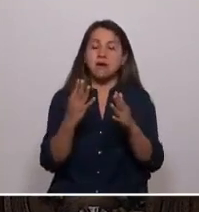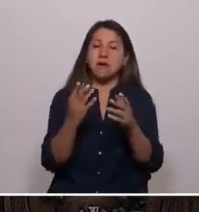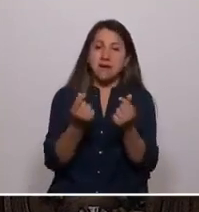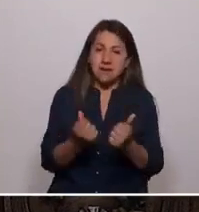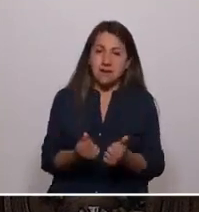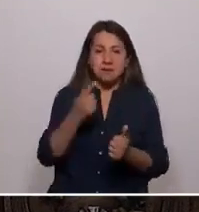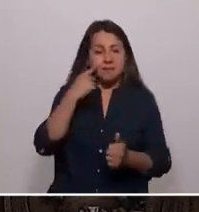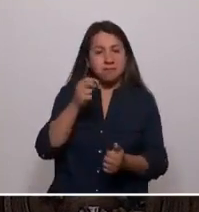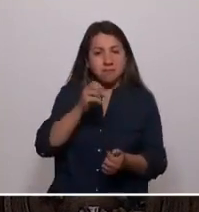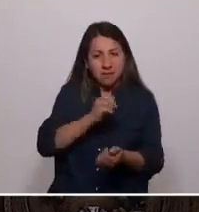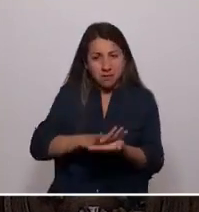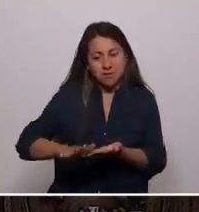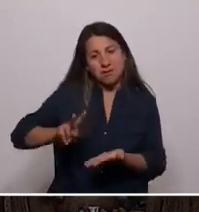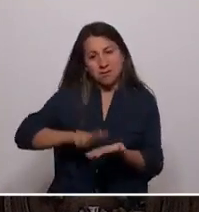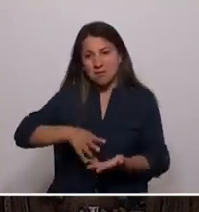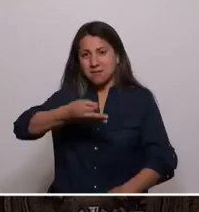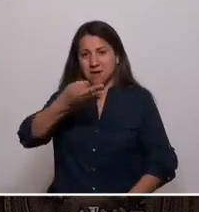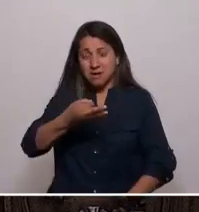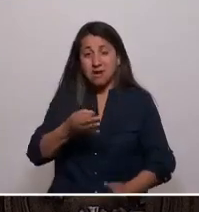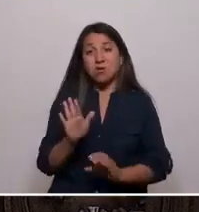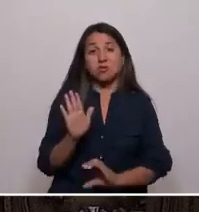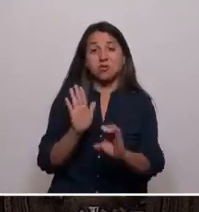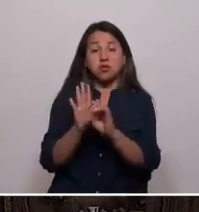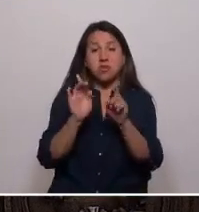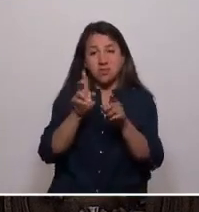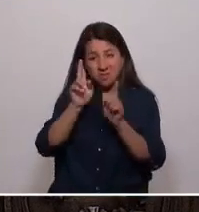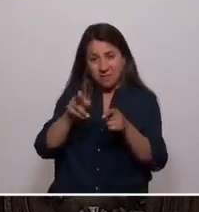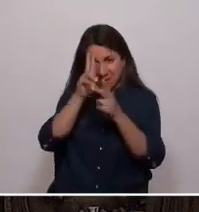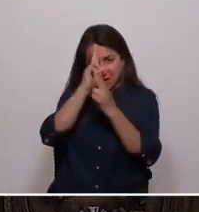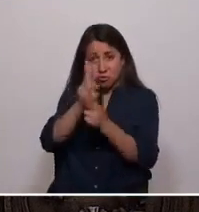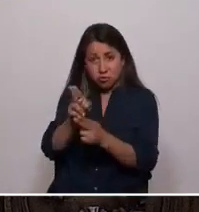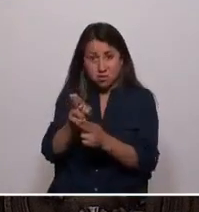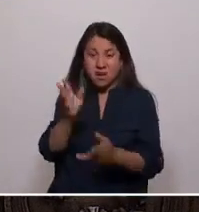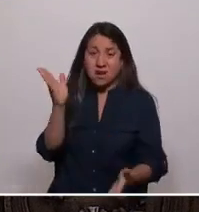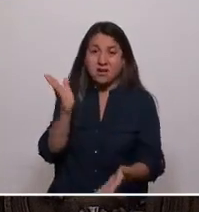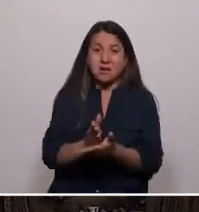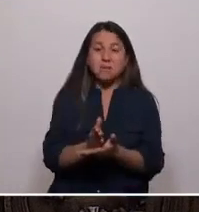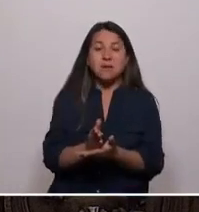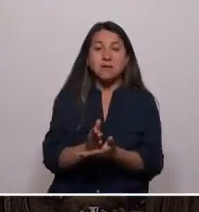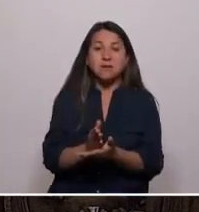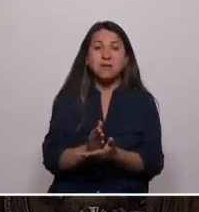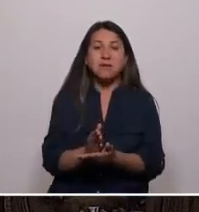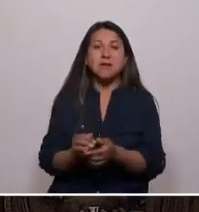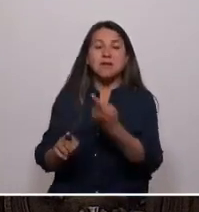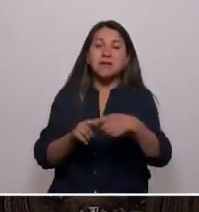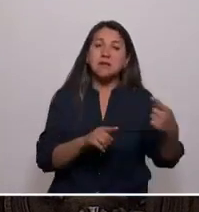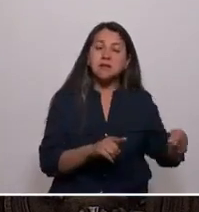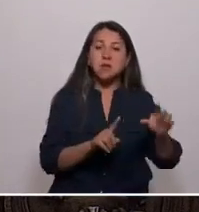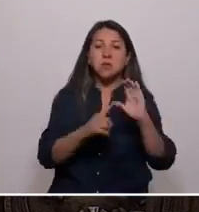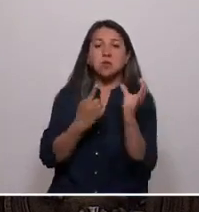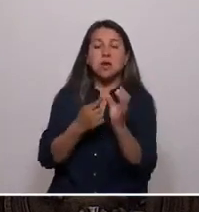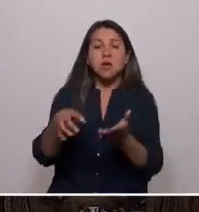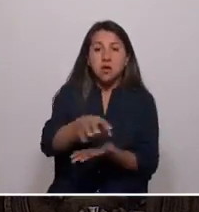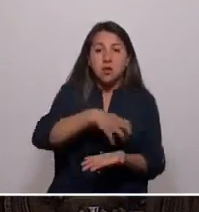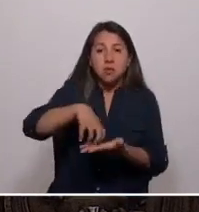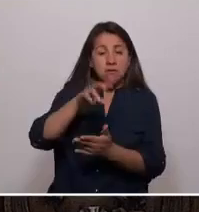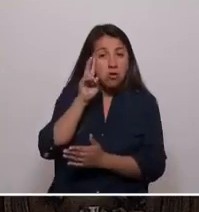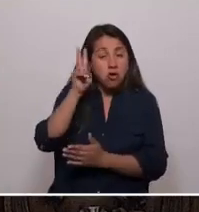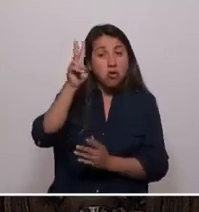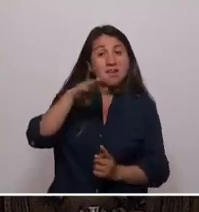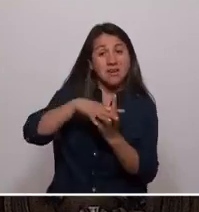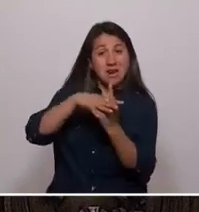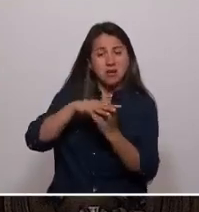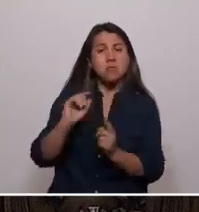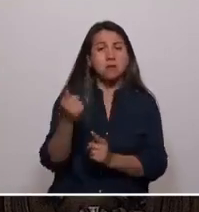verdad. Será también la Constitución que debe reconocer estrictamente nuestra multiculturalidad de los pueblos originarios, los primeros